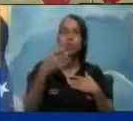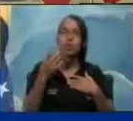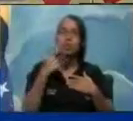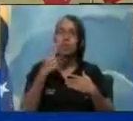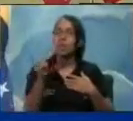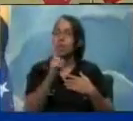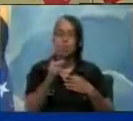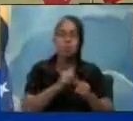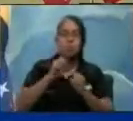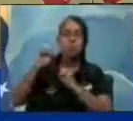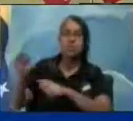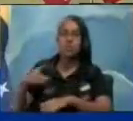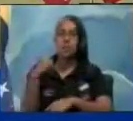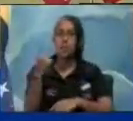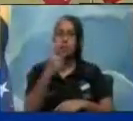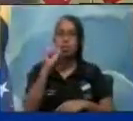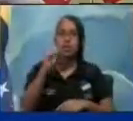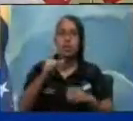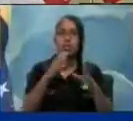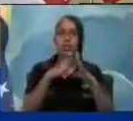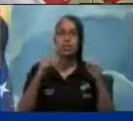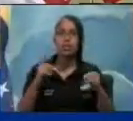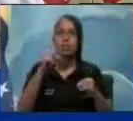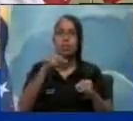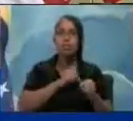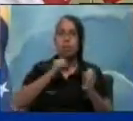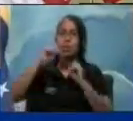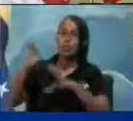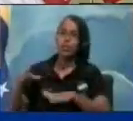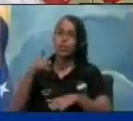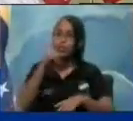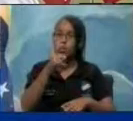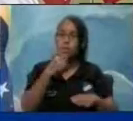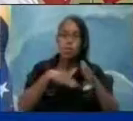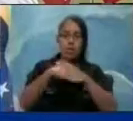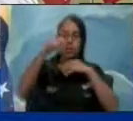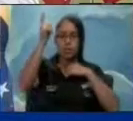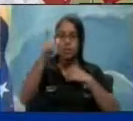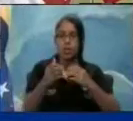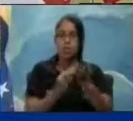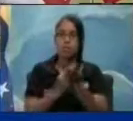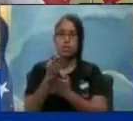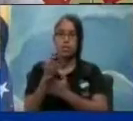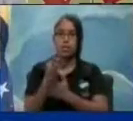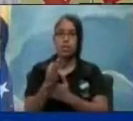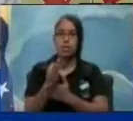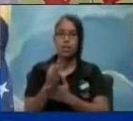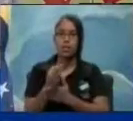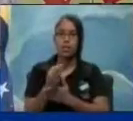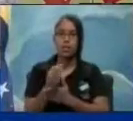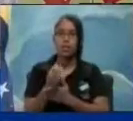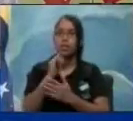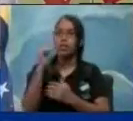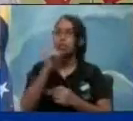a abandonar, que si todos me abandonan, tú vas a serme fiel, Pedro, y